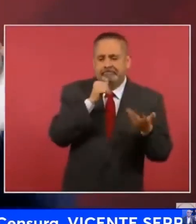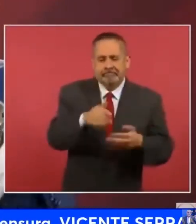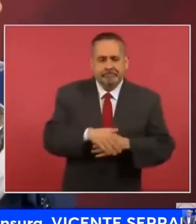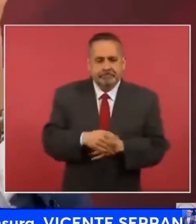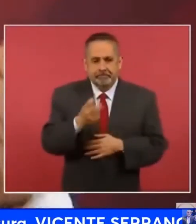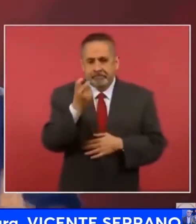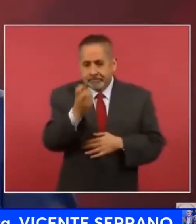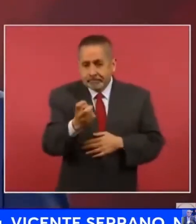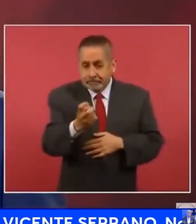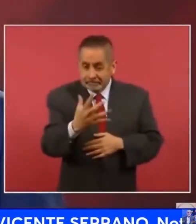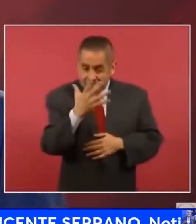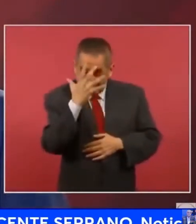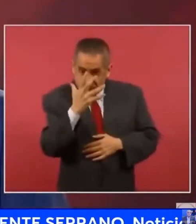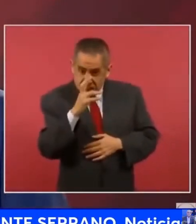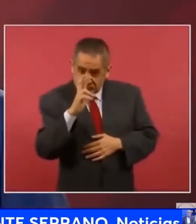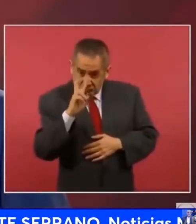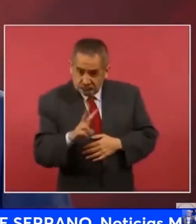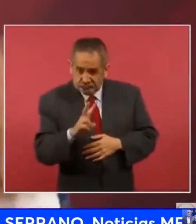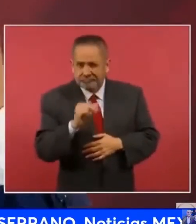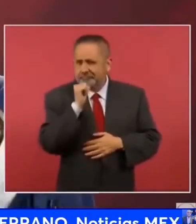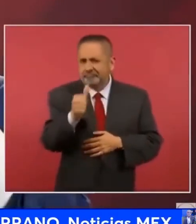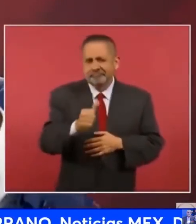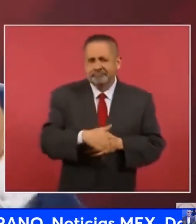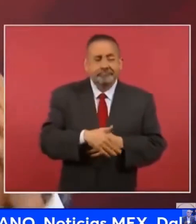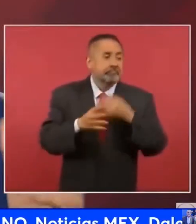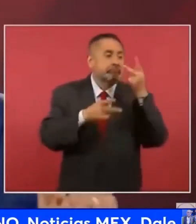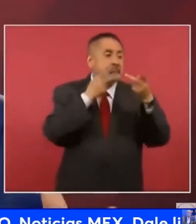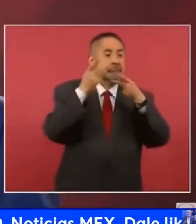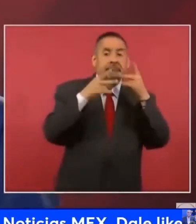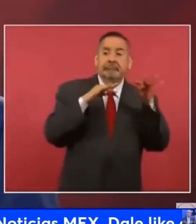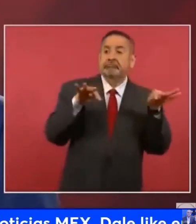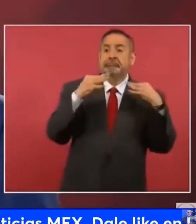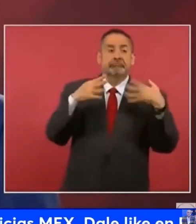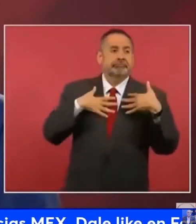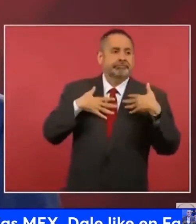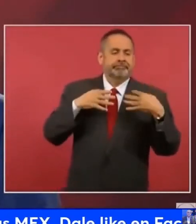Eso no es serio, es propaganda.